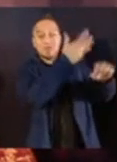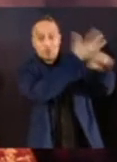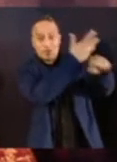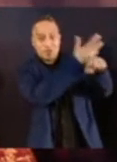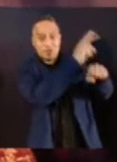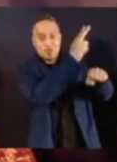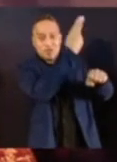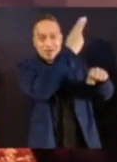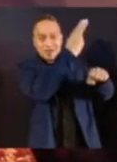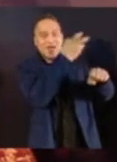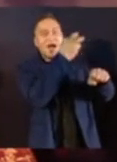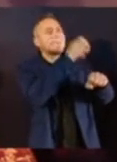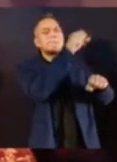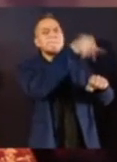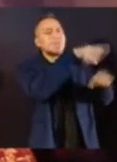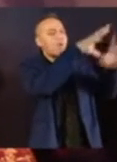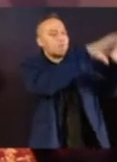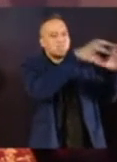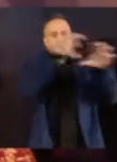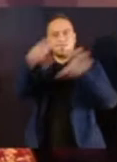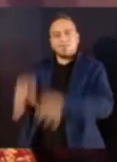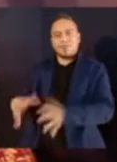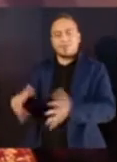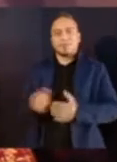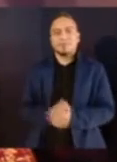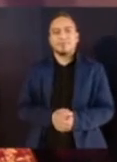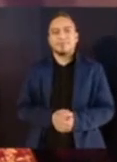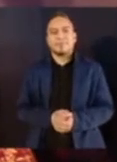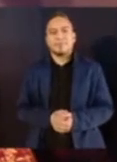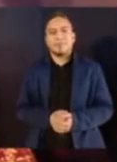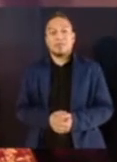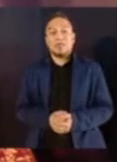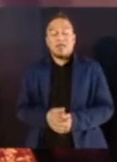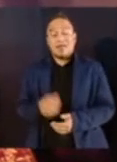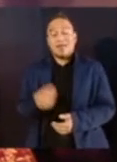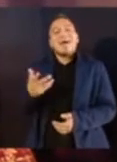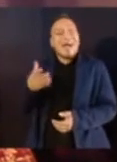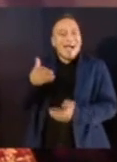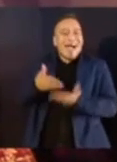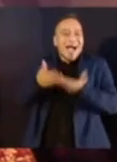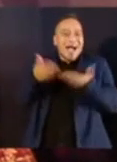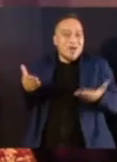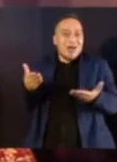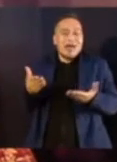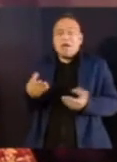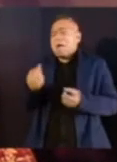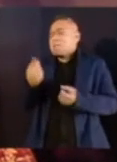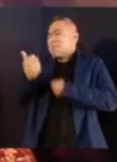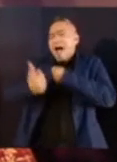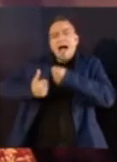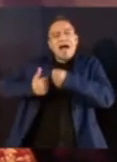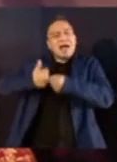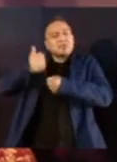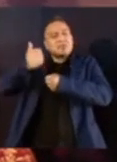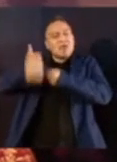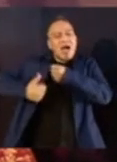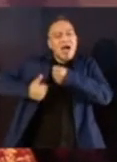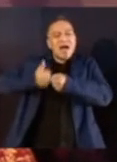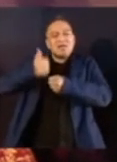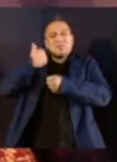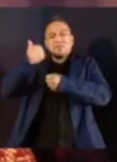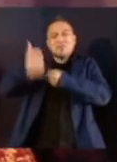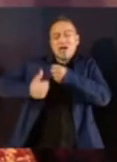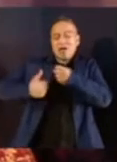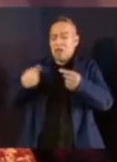norteamericanas. Entonces, estamos saliendo de un periodo muy prolongado, varias décadas, por lo menos 30 años